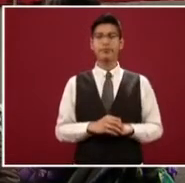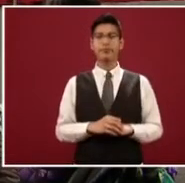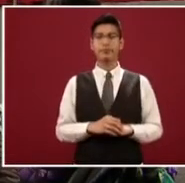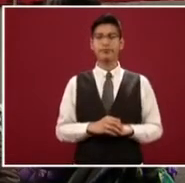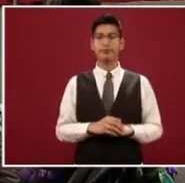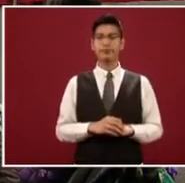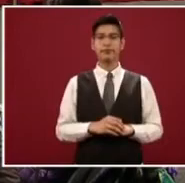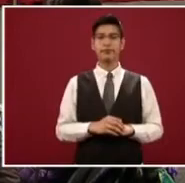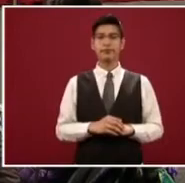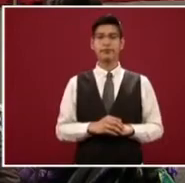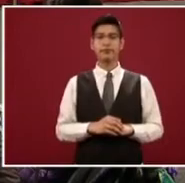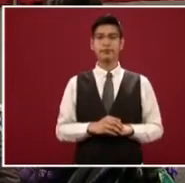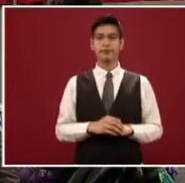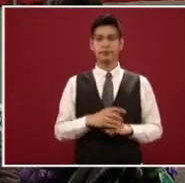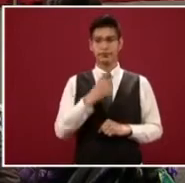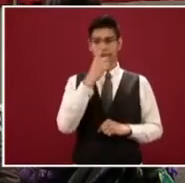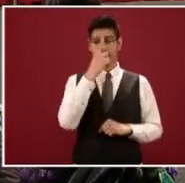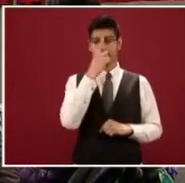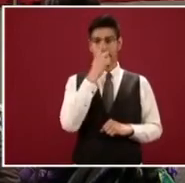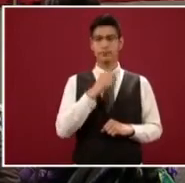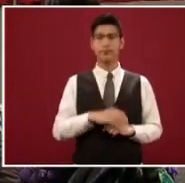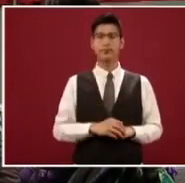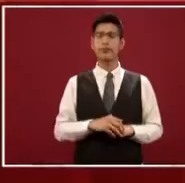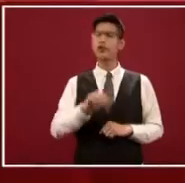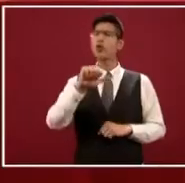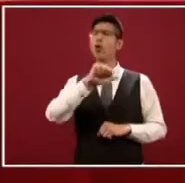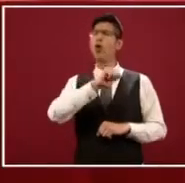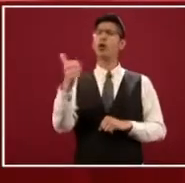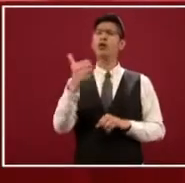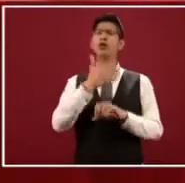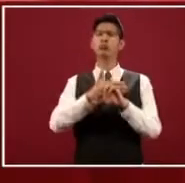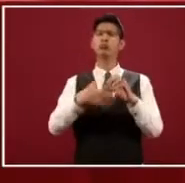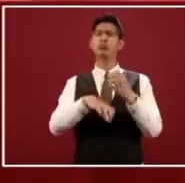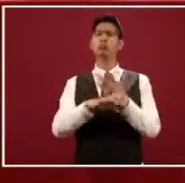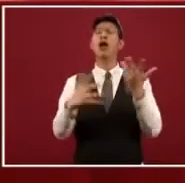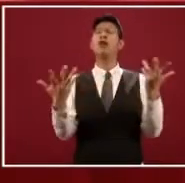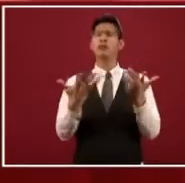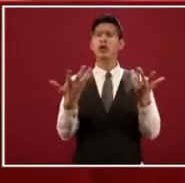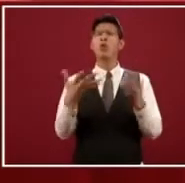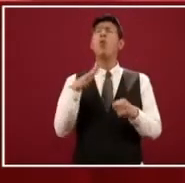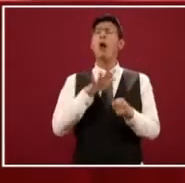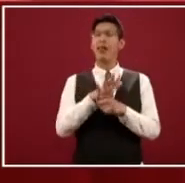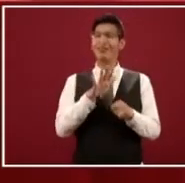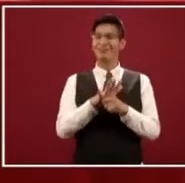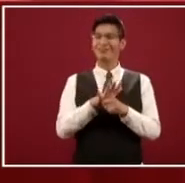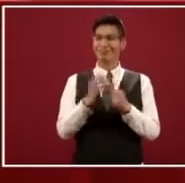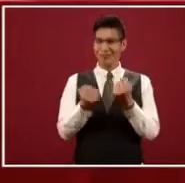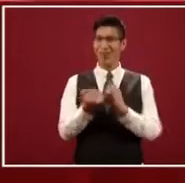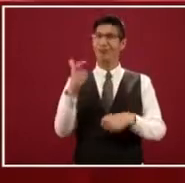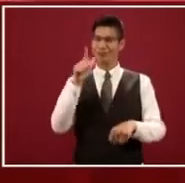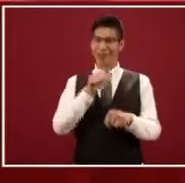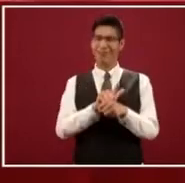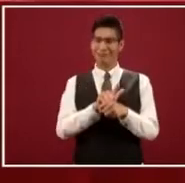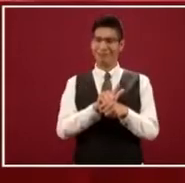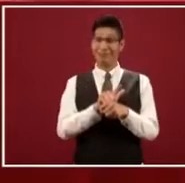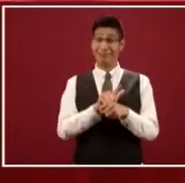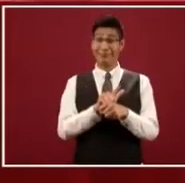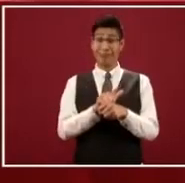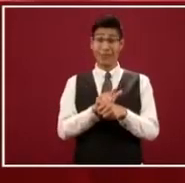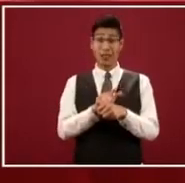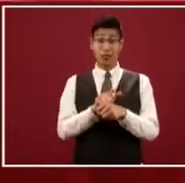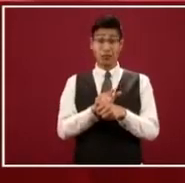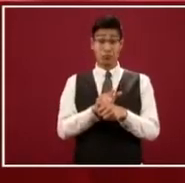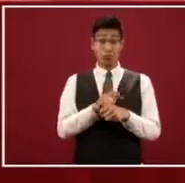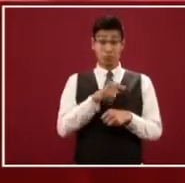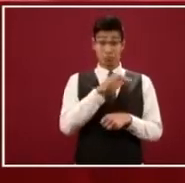bloque de intervenciones son masivas, son sociales y no están en el control